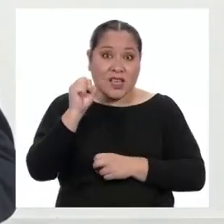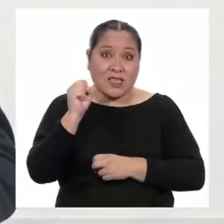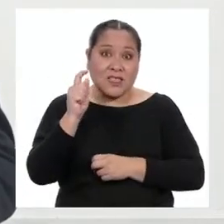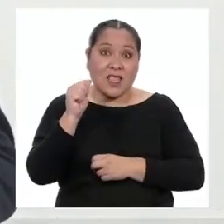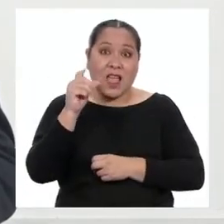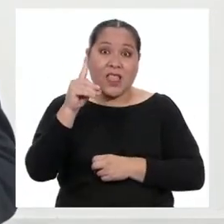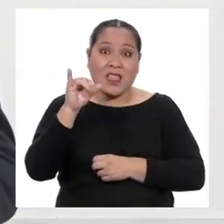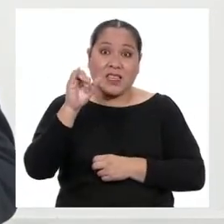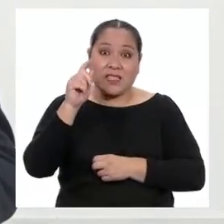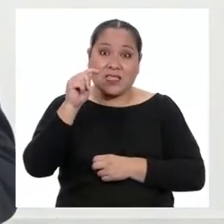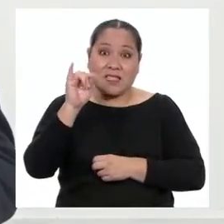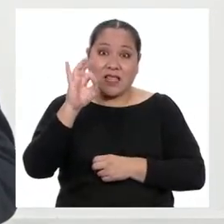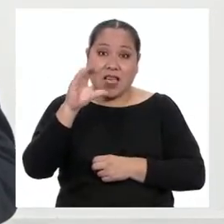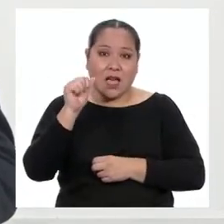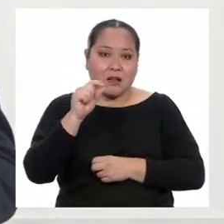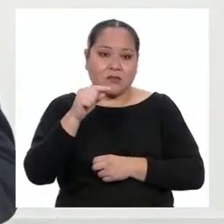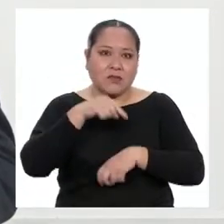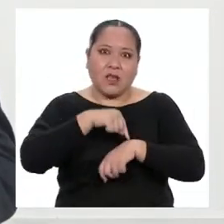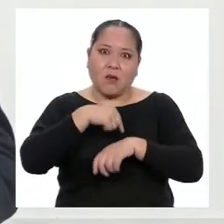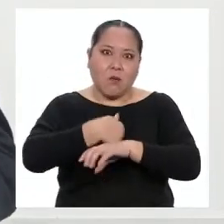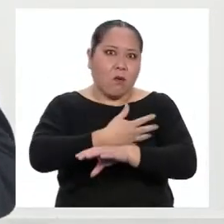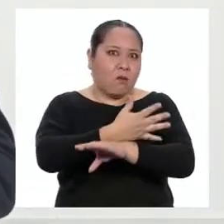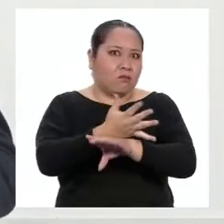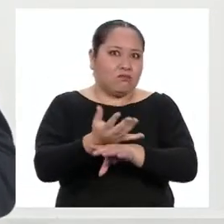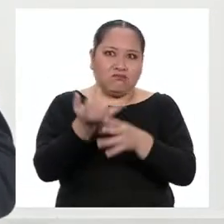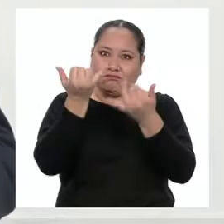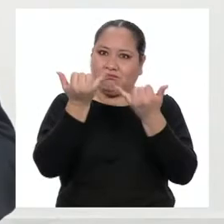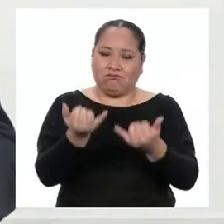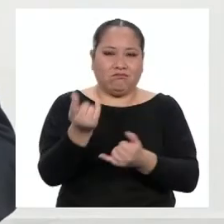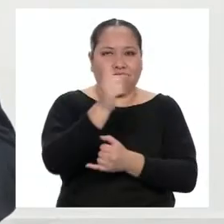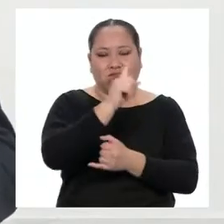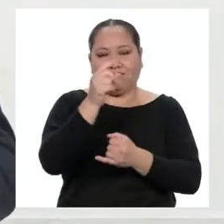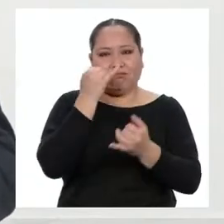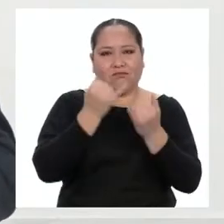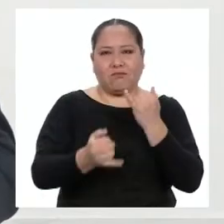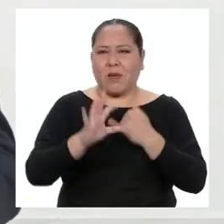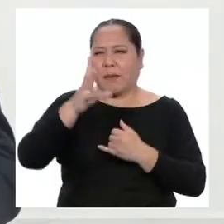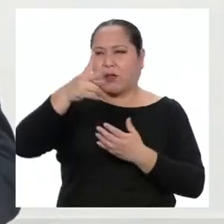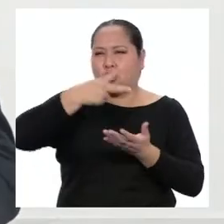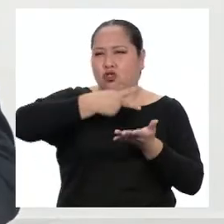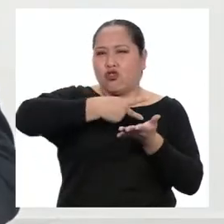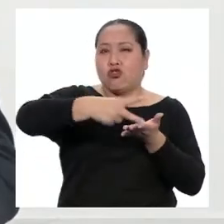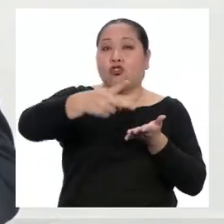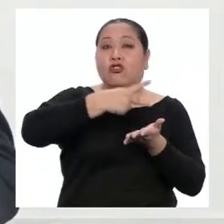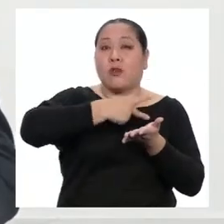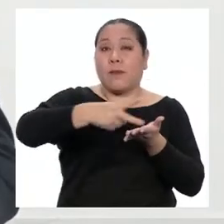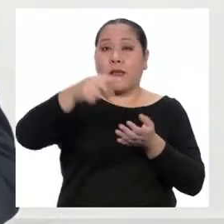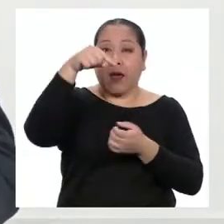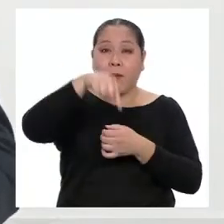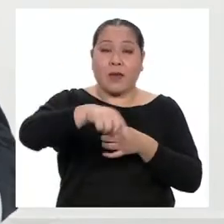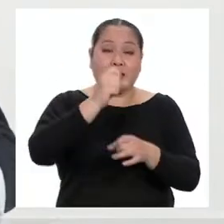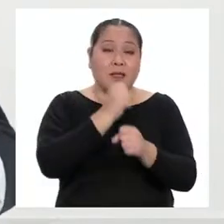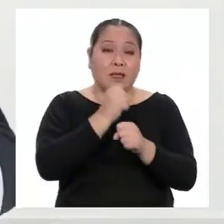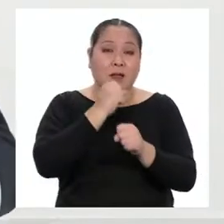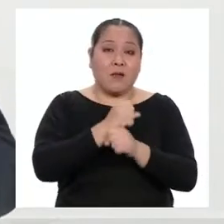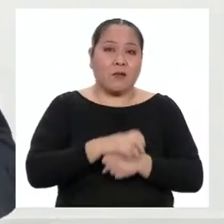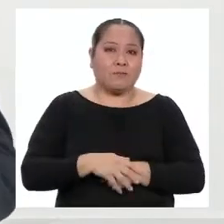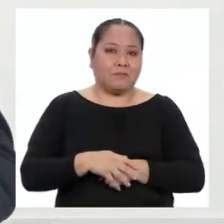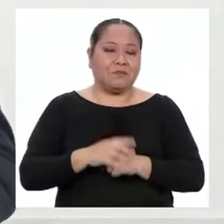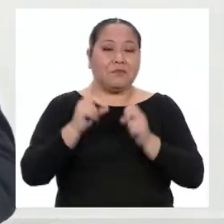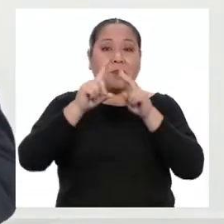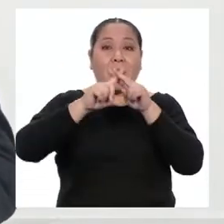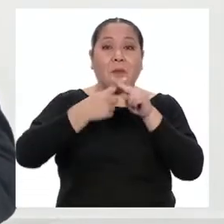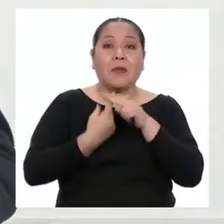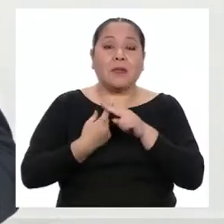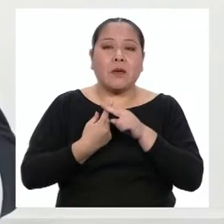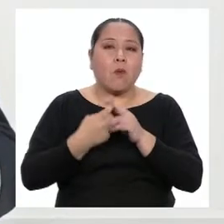tiempo. No vamos a terminarlo hoy. Nos tomaremos 2 semanas para esta actividad. Empecemos